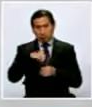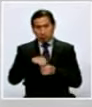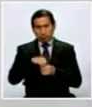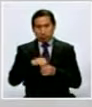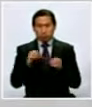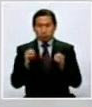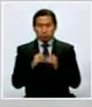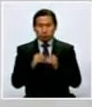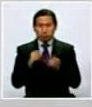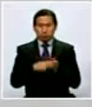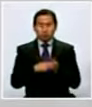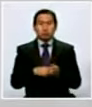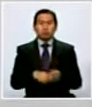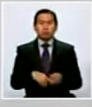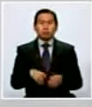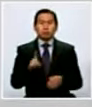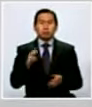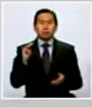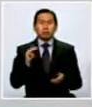un total de